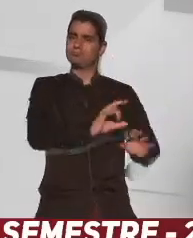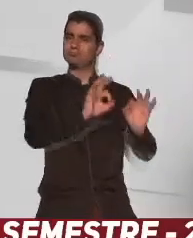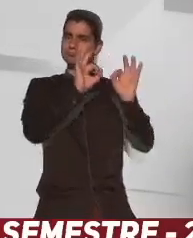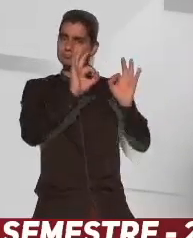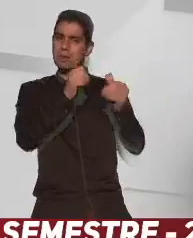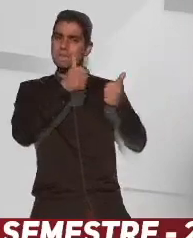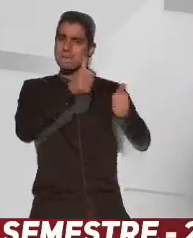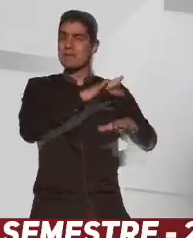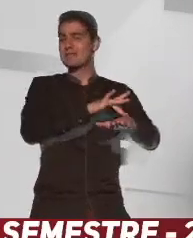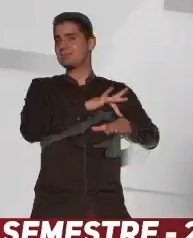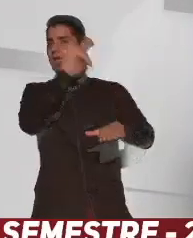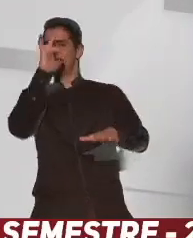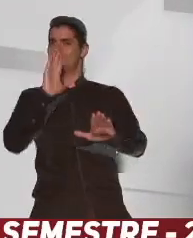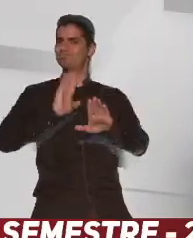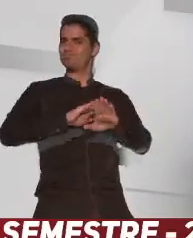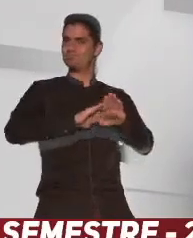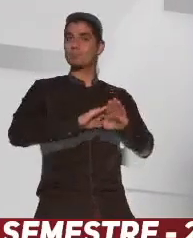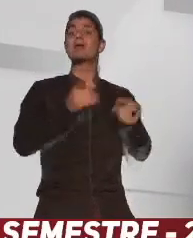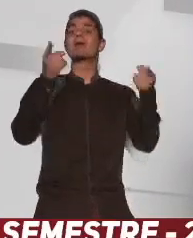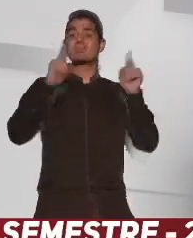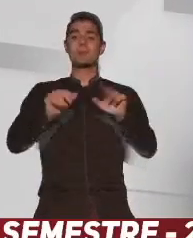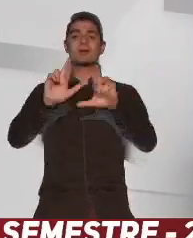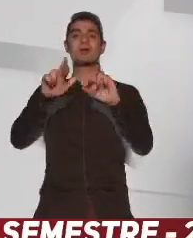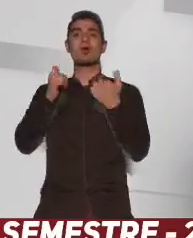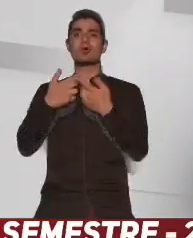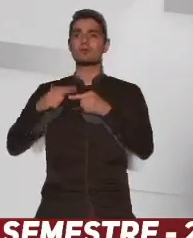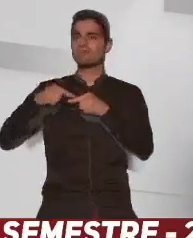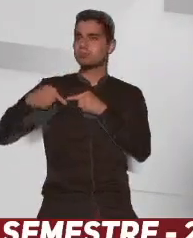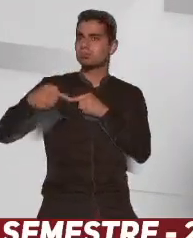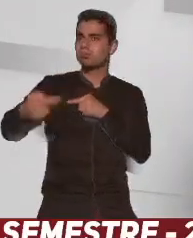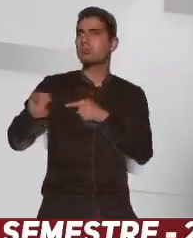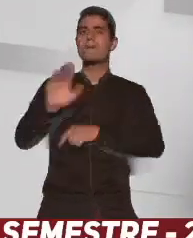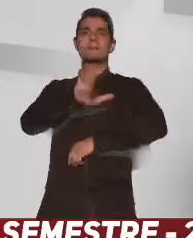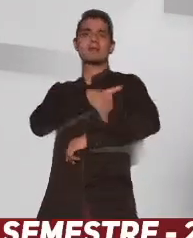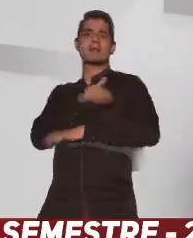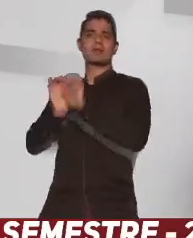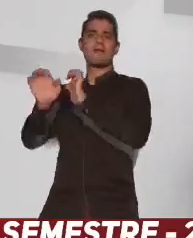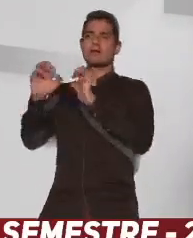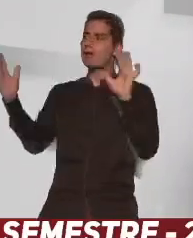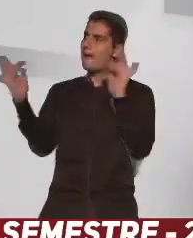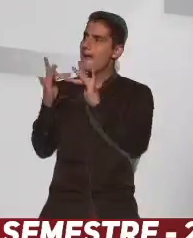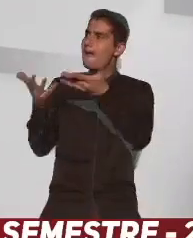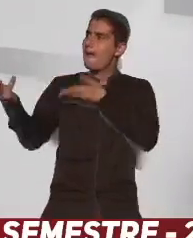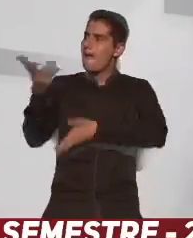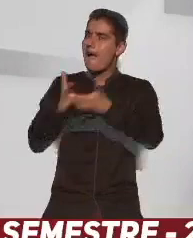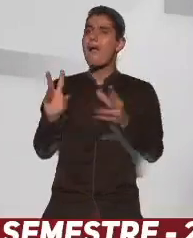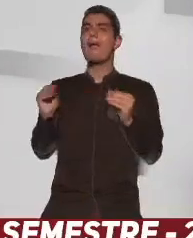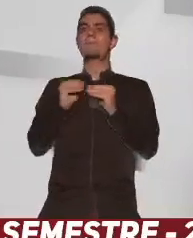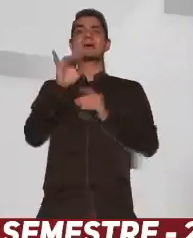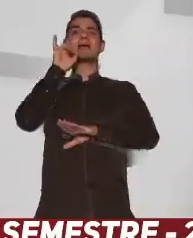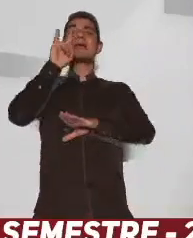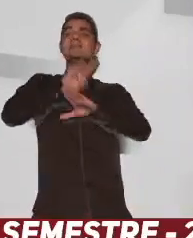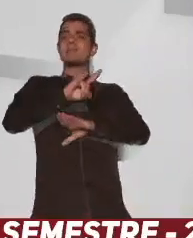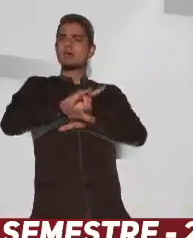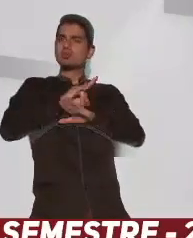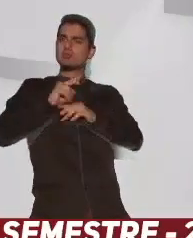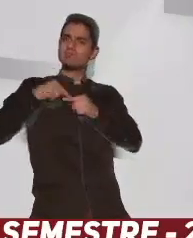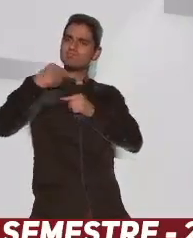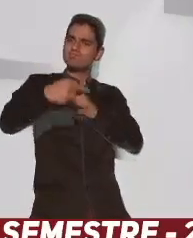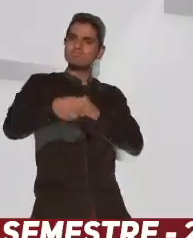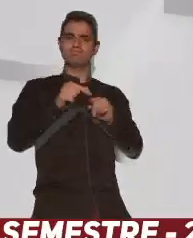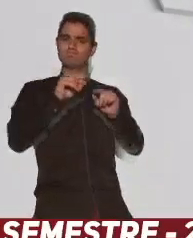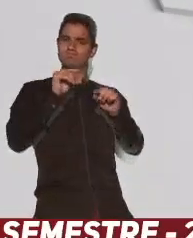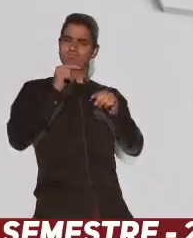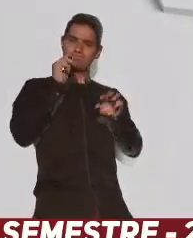el Ministerio de Defensa Nacional, visitas por parte de Inspección General, acompañamiento por parte de la Dirección de Aplicación de